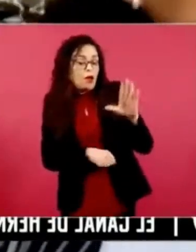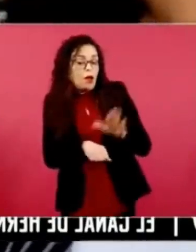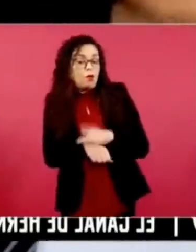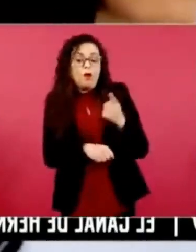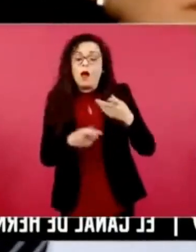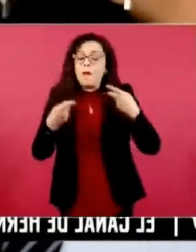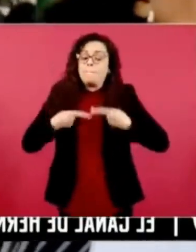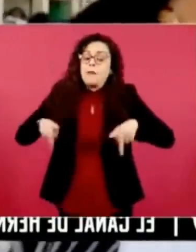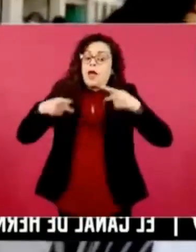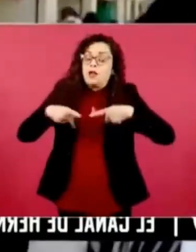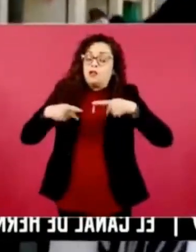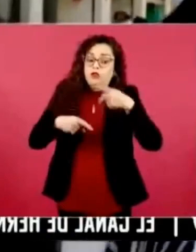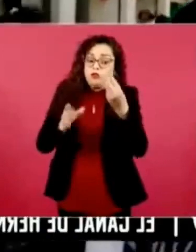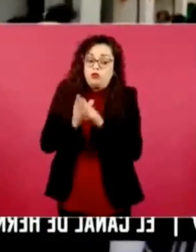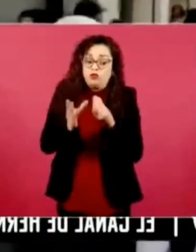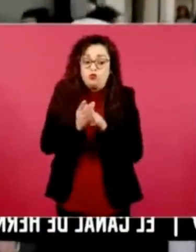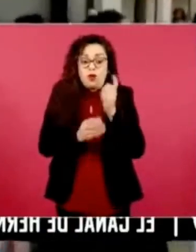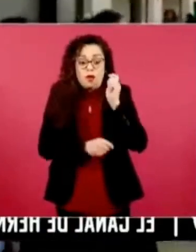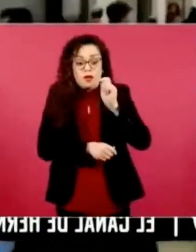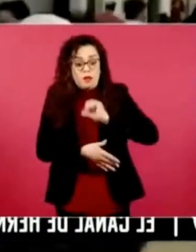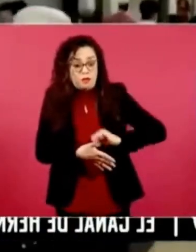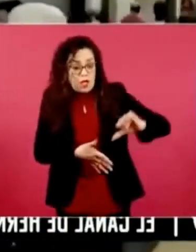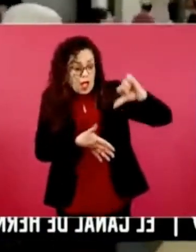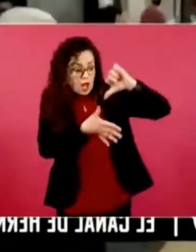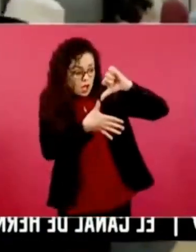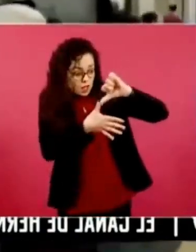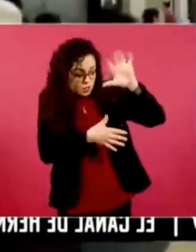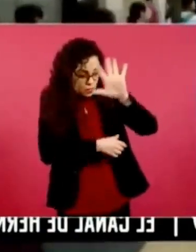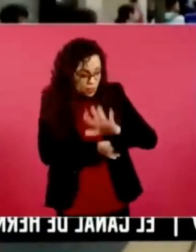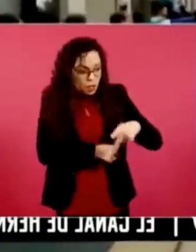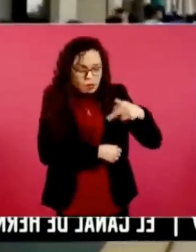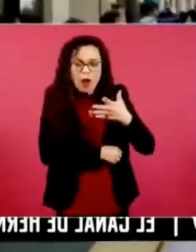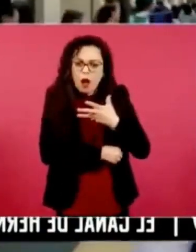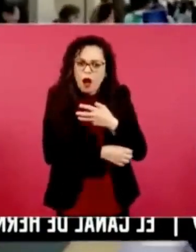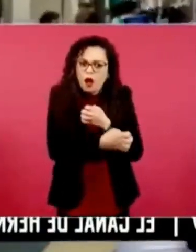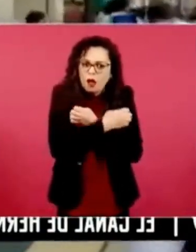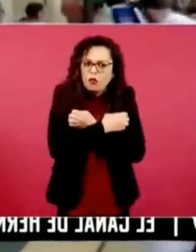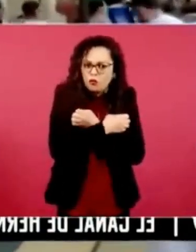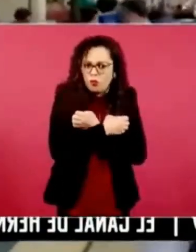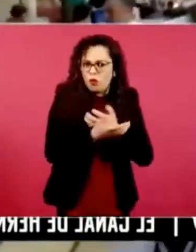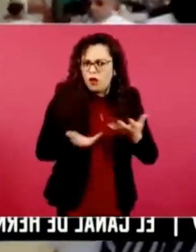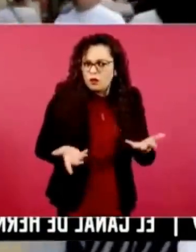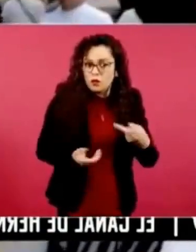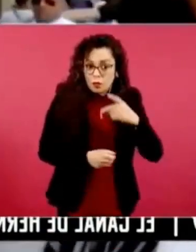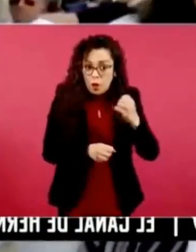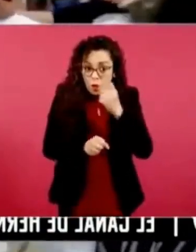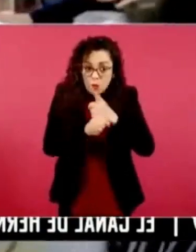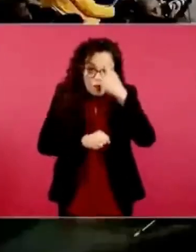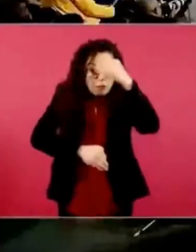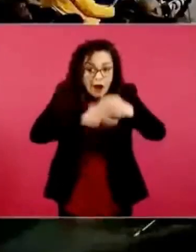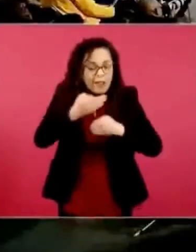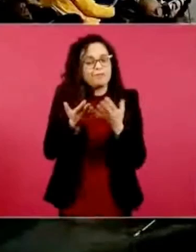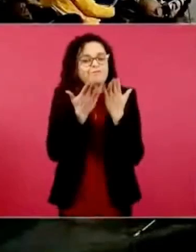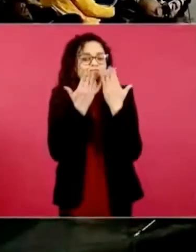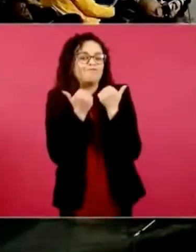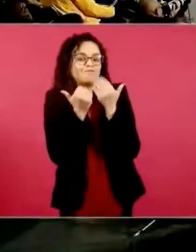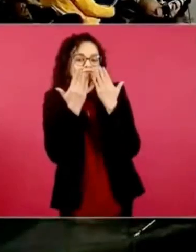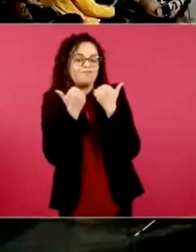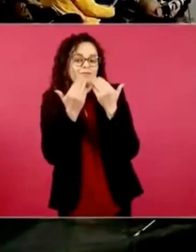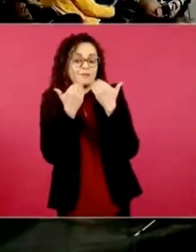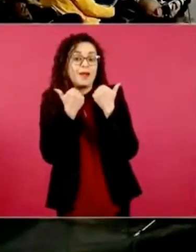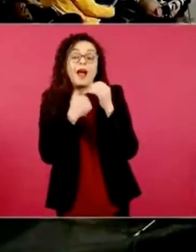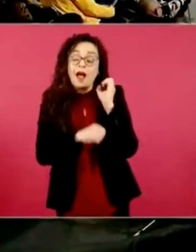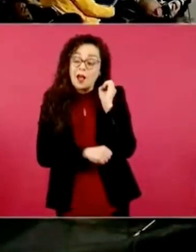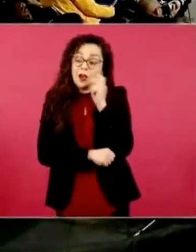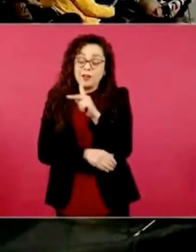gente latinoamericana bien educada. Claro. No hay posibilidad para todos. Pero no para todos. Gracias, ¿eh? De nada. Gracias.